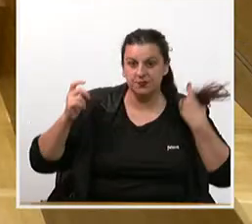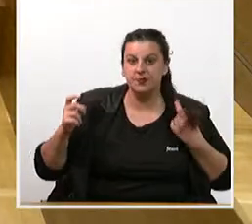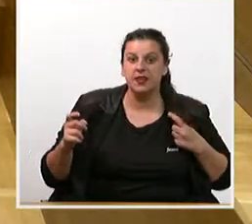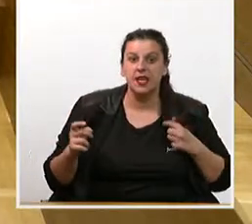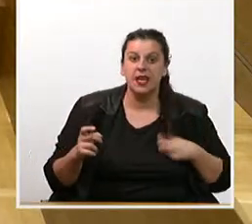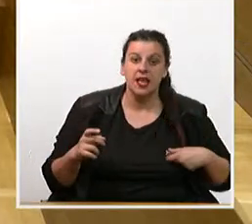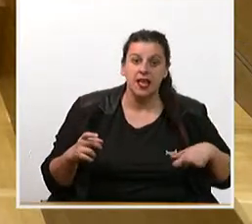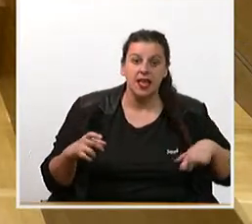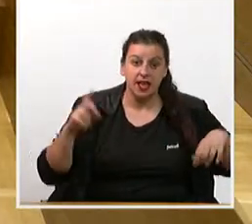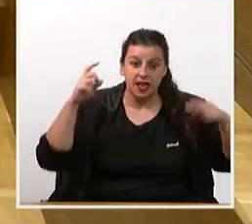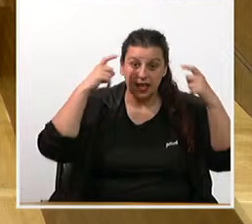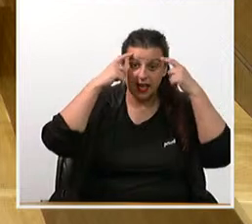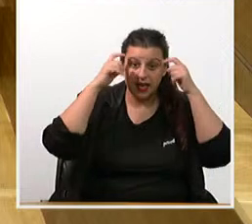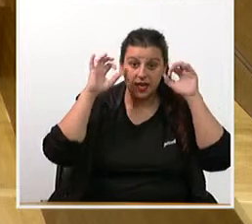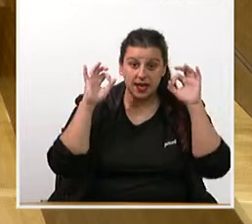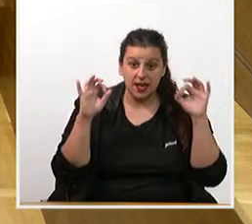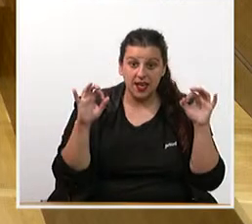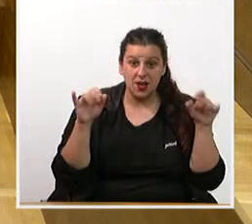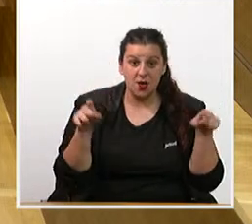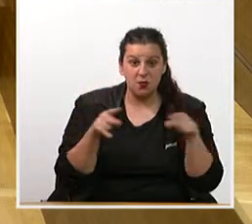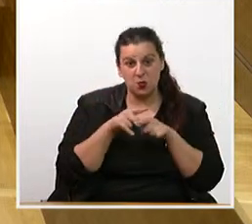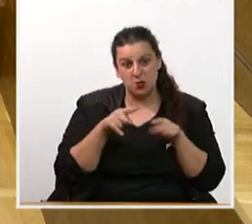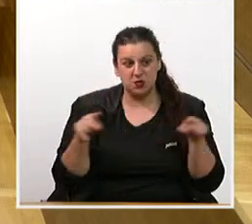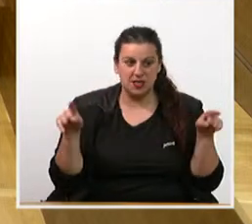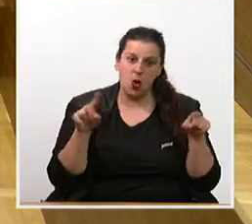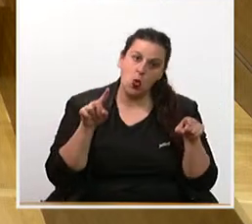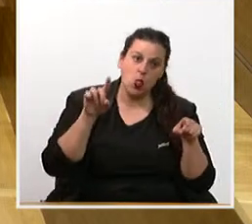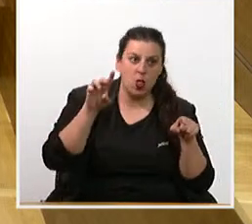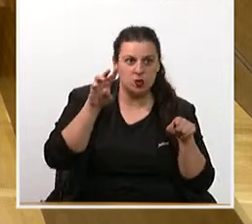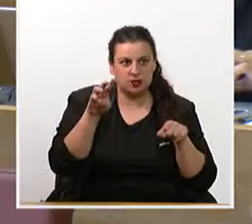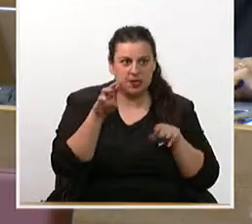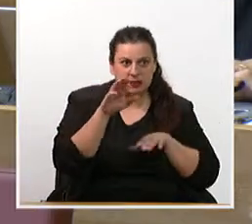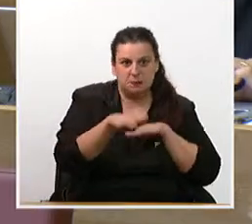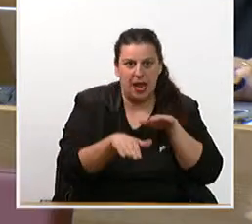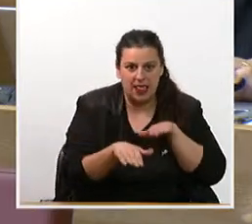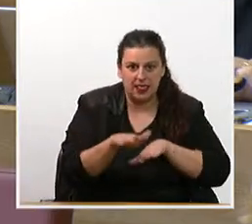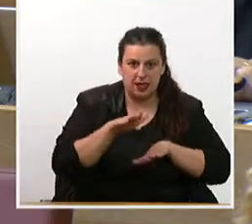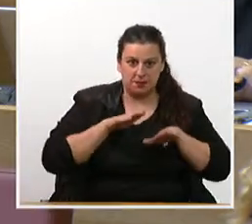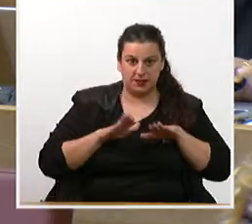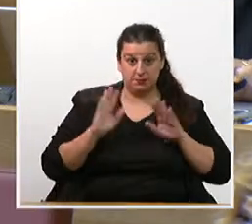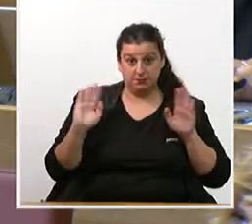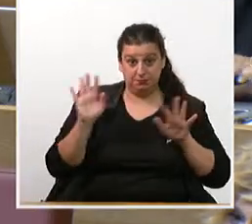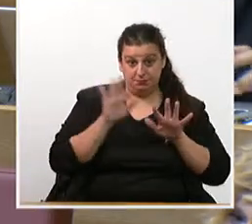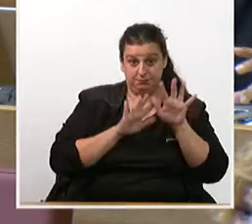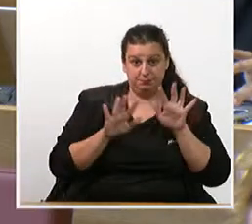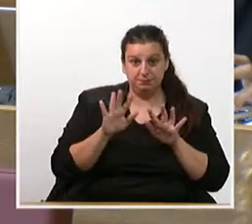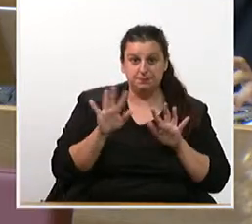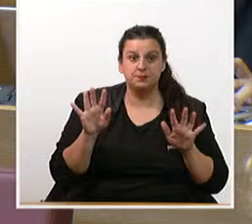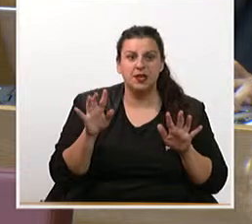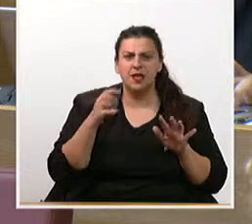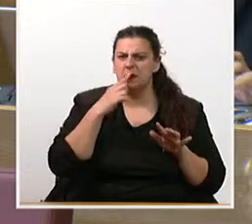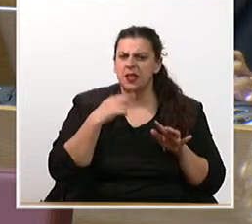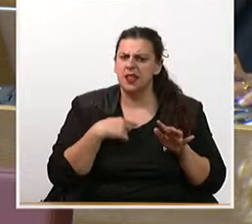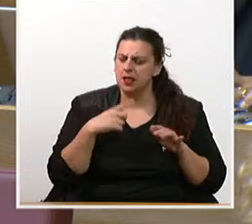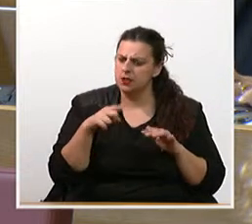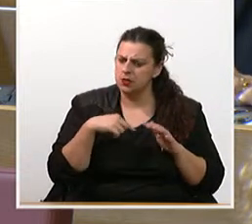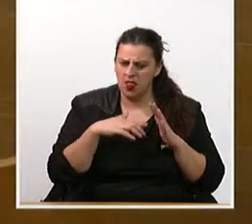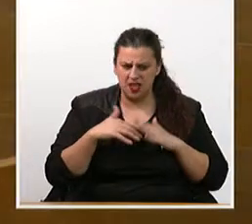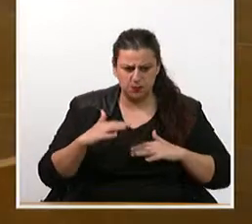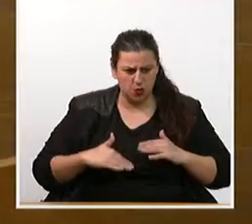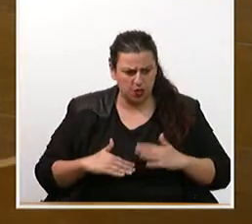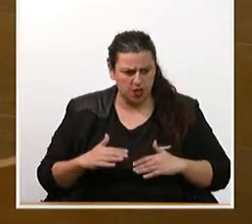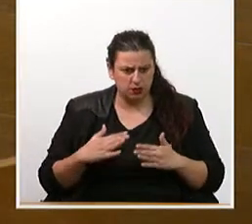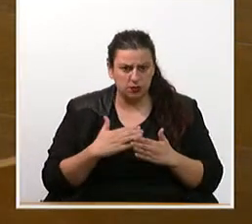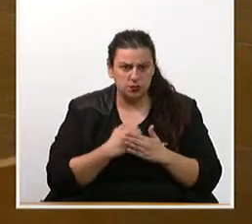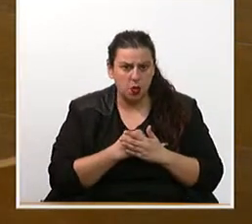que esa musiquita le vendrían a ustedes bien estos días me habla de que estamos desmontando estamos desmontando ahora